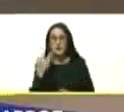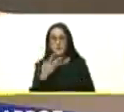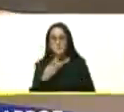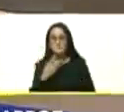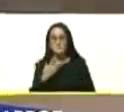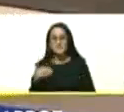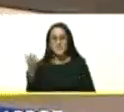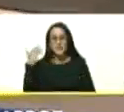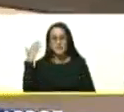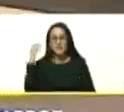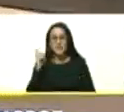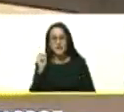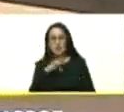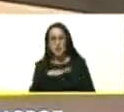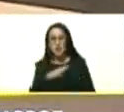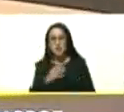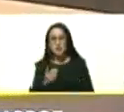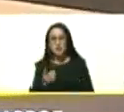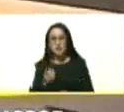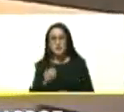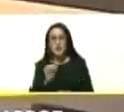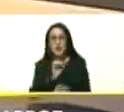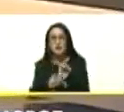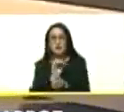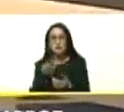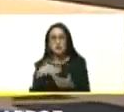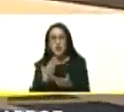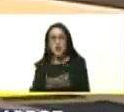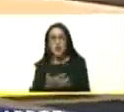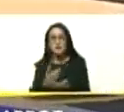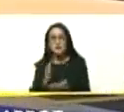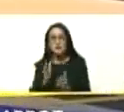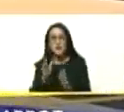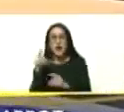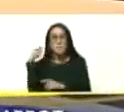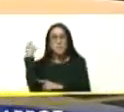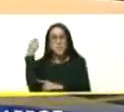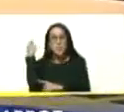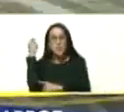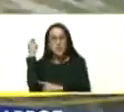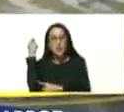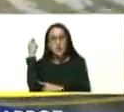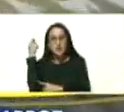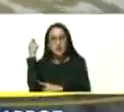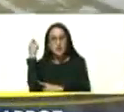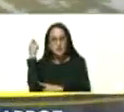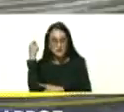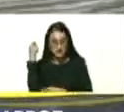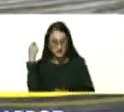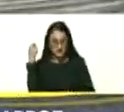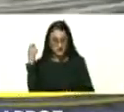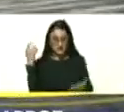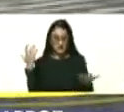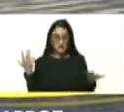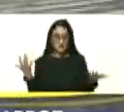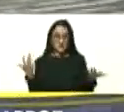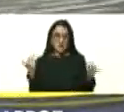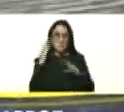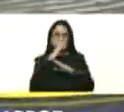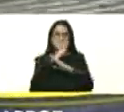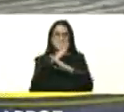sistema iba a alcanzar, presidente, desde Calabozo hasta San Fernando de Apure, allá en Puerto Miranda. Bueno, quedó en la